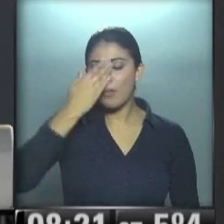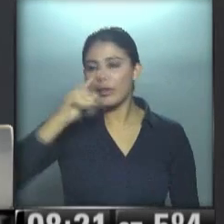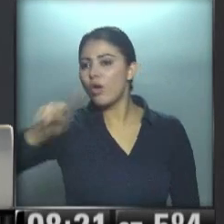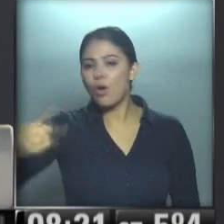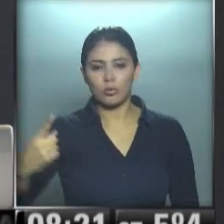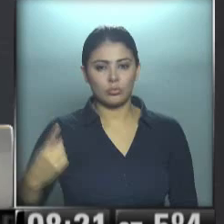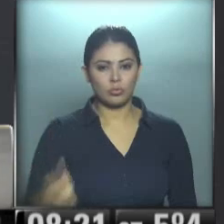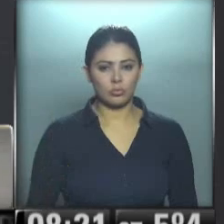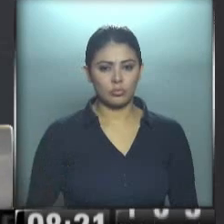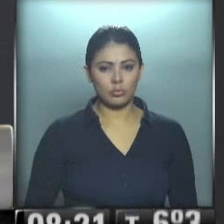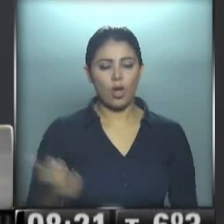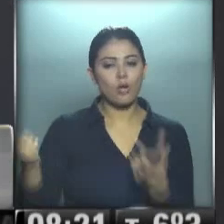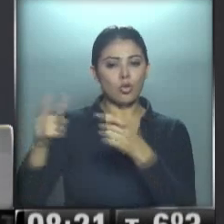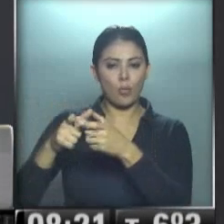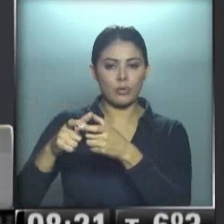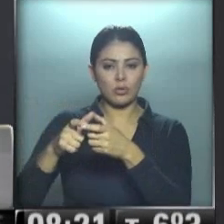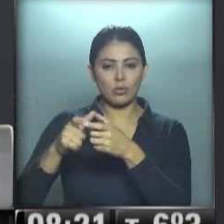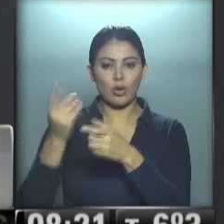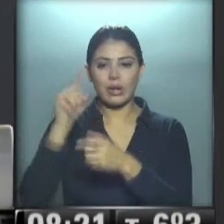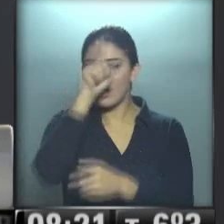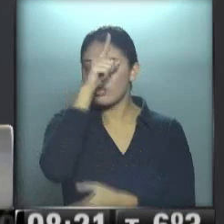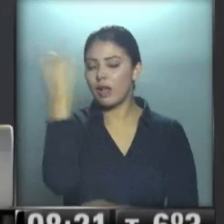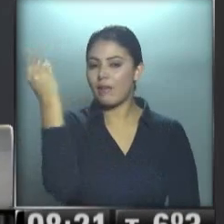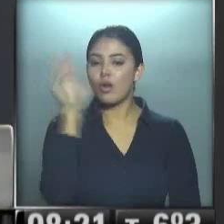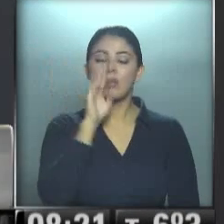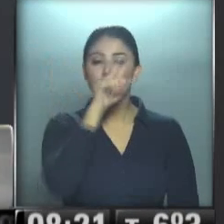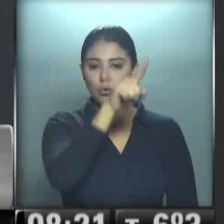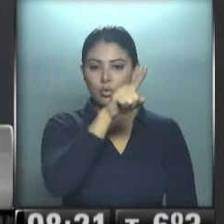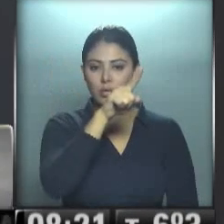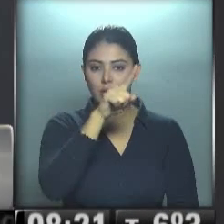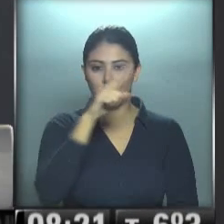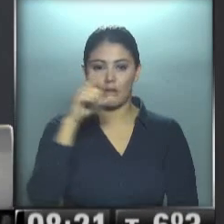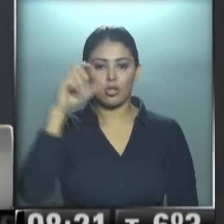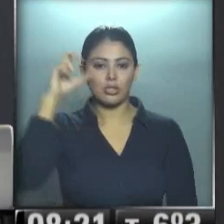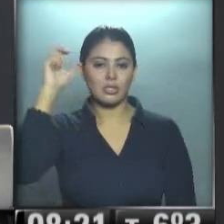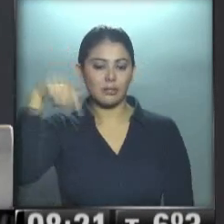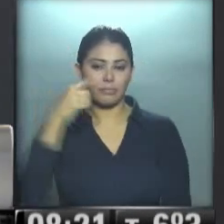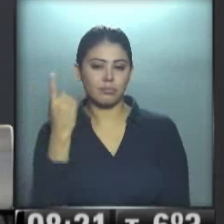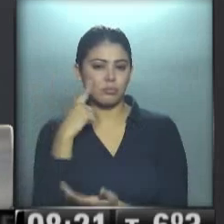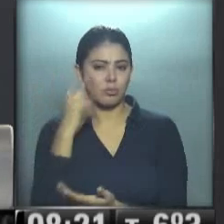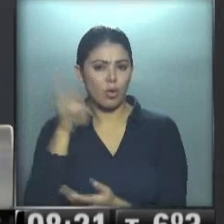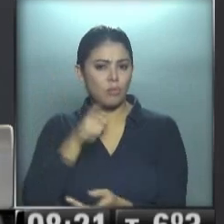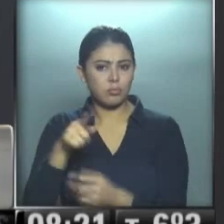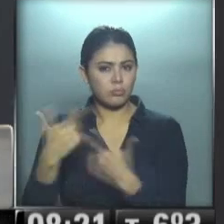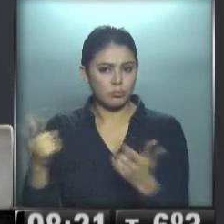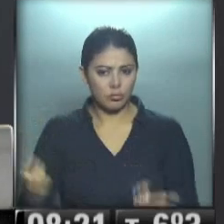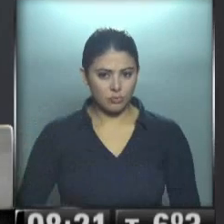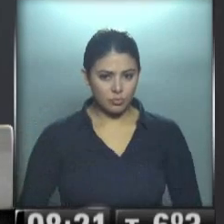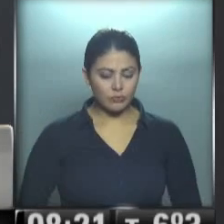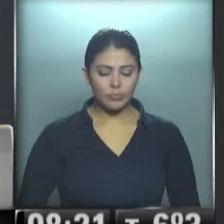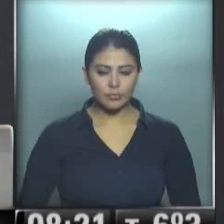la comisión de nación de valores de eeuu las famosas digamos securities exchange commission